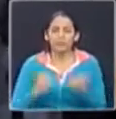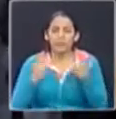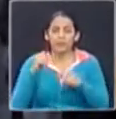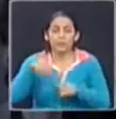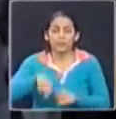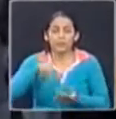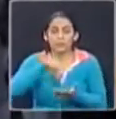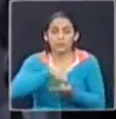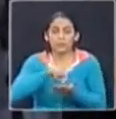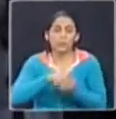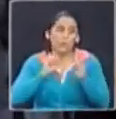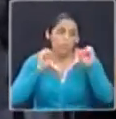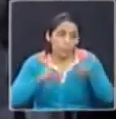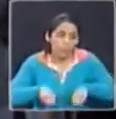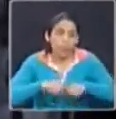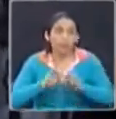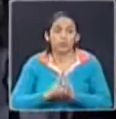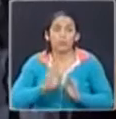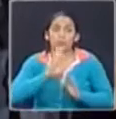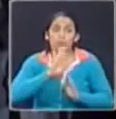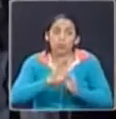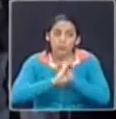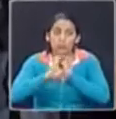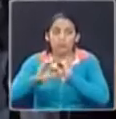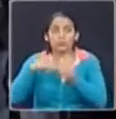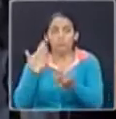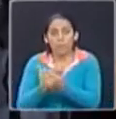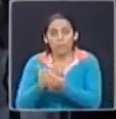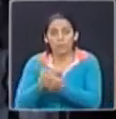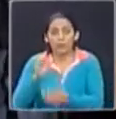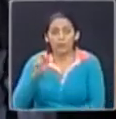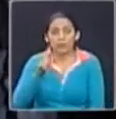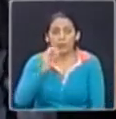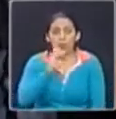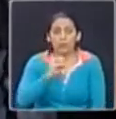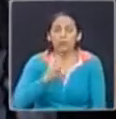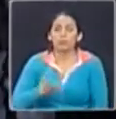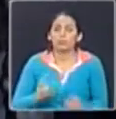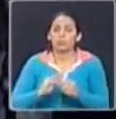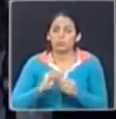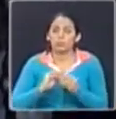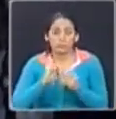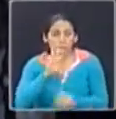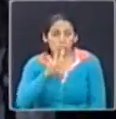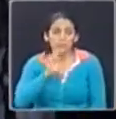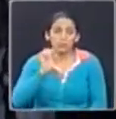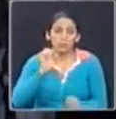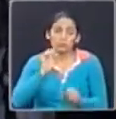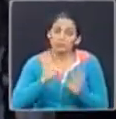ciudad puede implementar tecnología Euro 5 en sus buses, yo creo que se dará un paso importante en Cuenca. Sandra Vélez, Telerama Noticias.